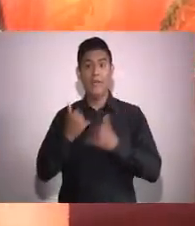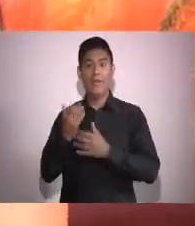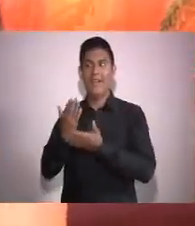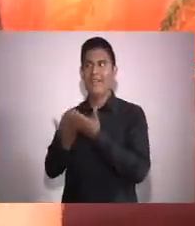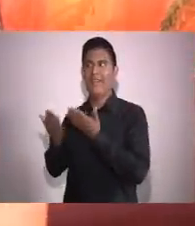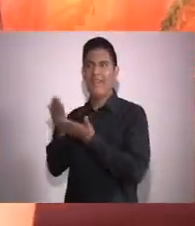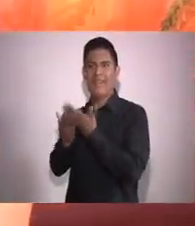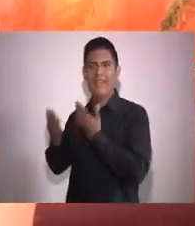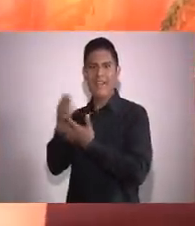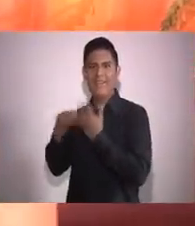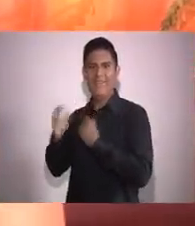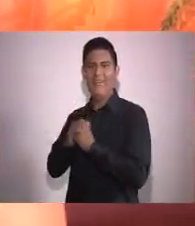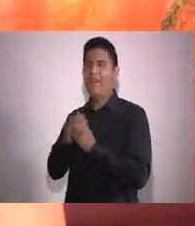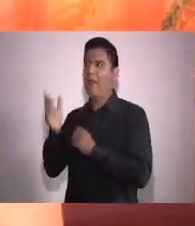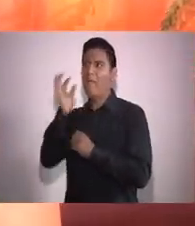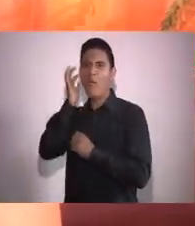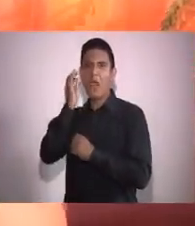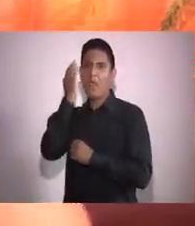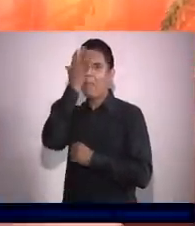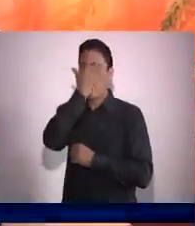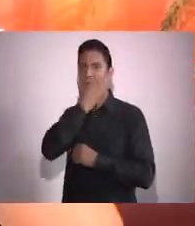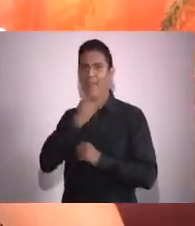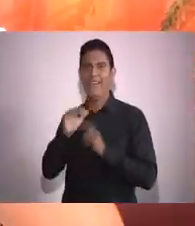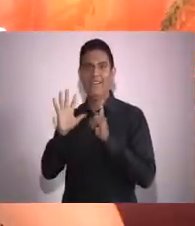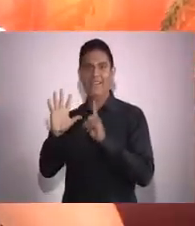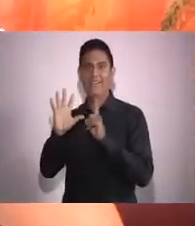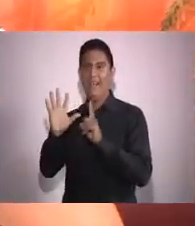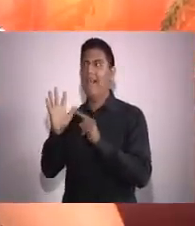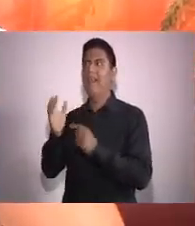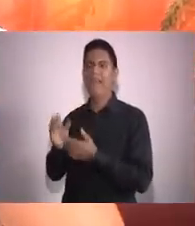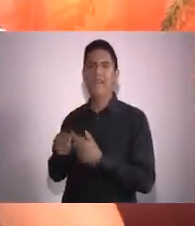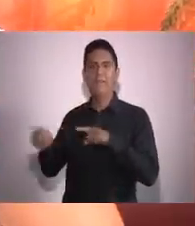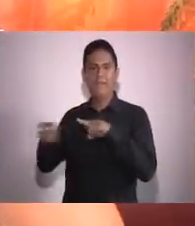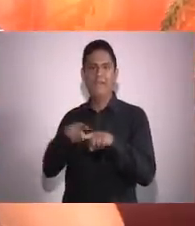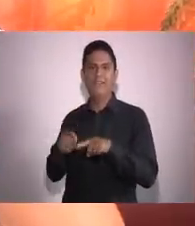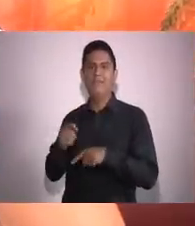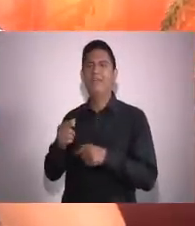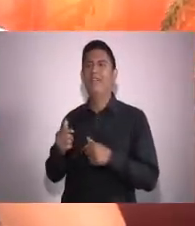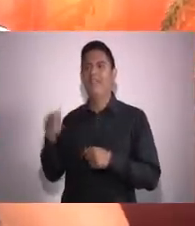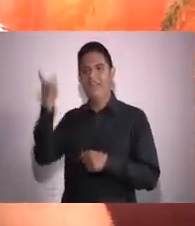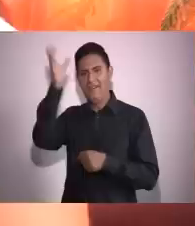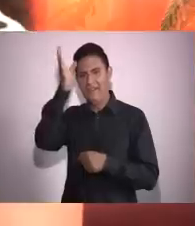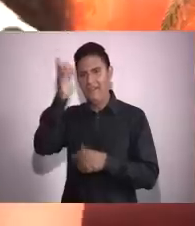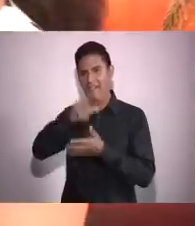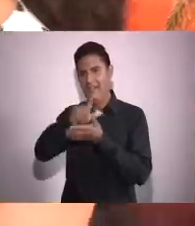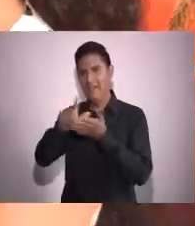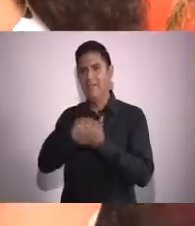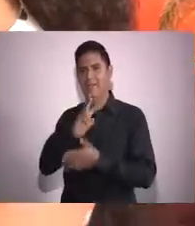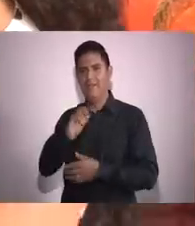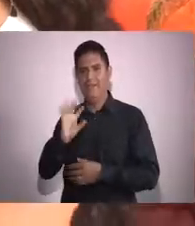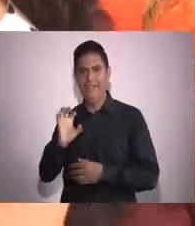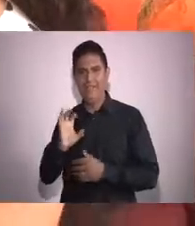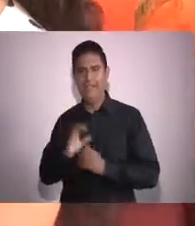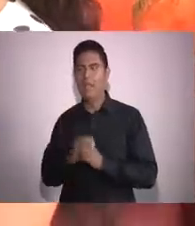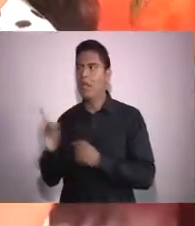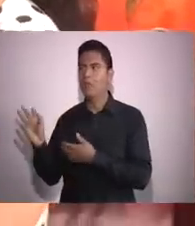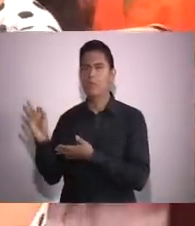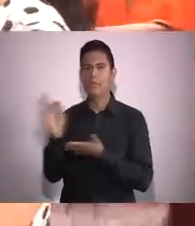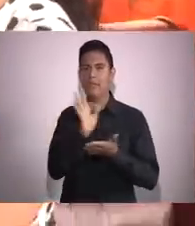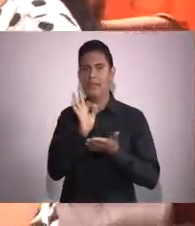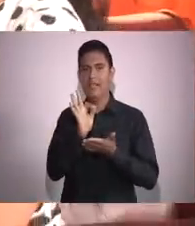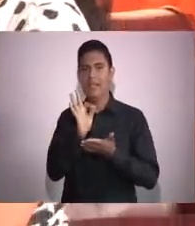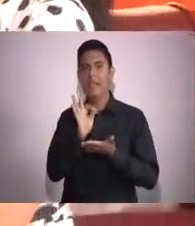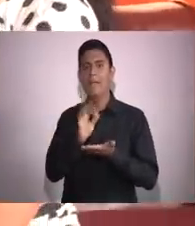Finalizamos el diálogo con las 6 guapísimas candidatas aspirantes a Reina Lago Agrio 2015. Y lo hacemos precisamente con la representante de